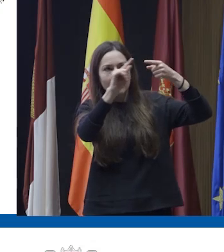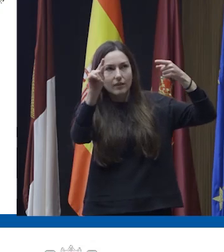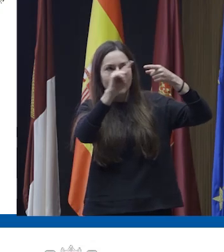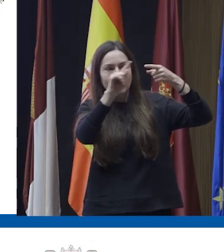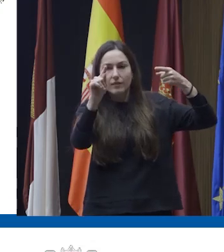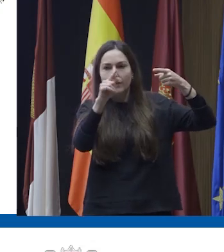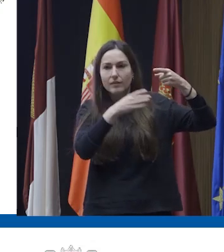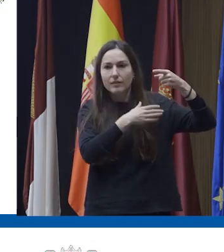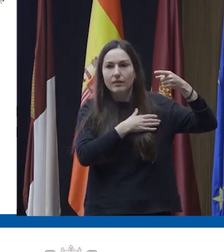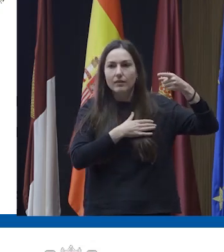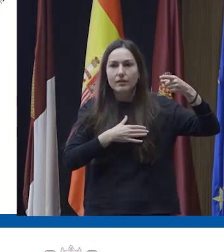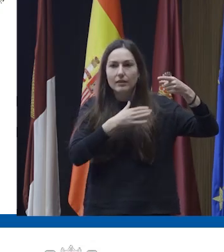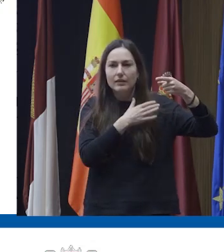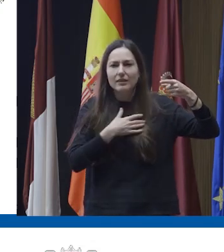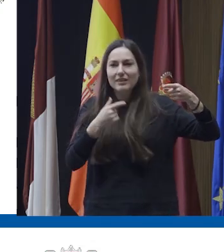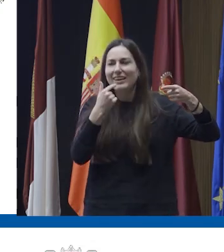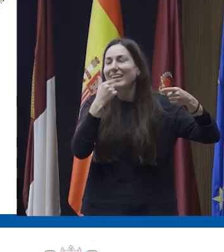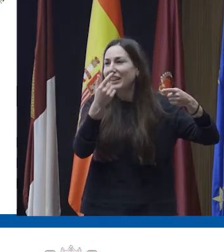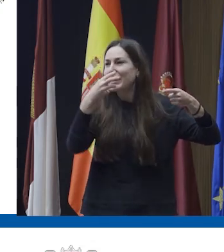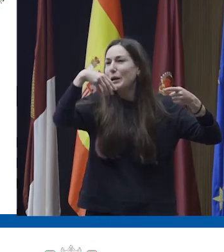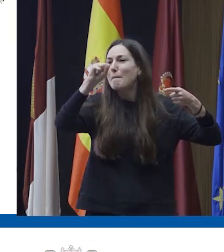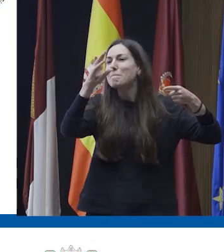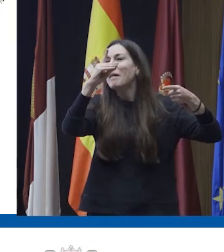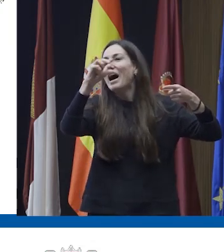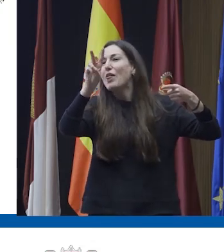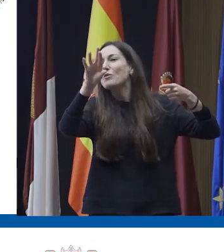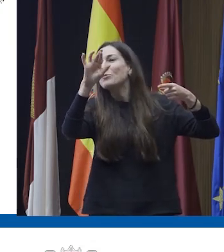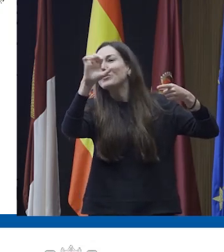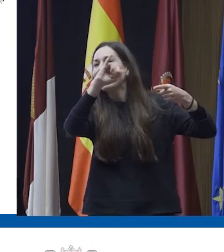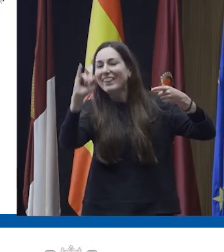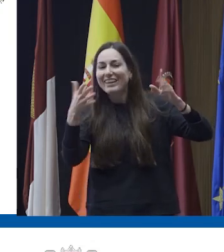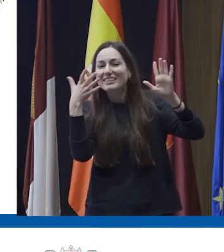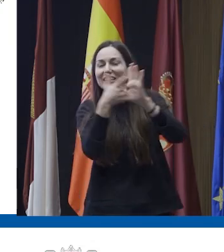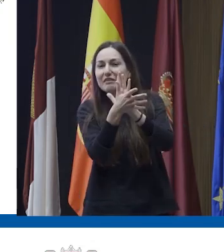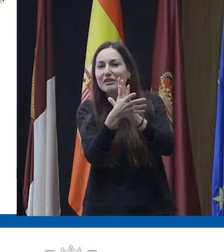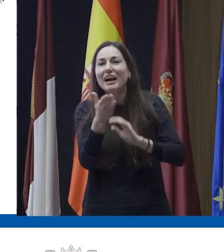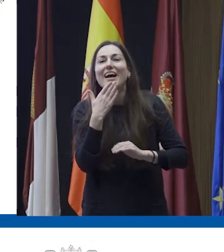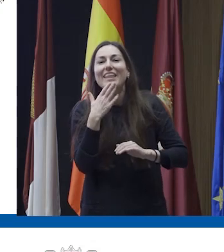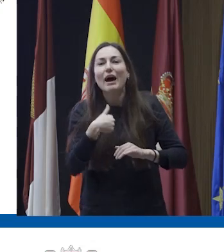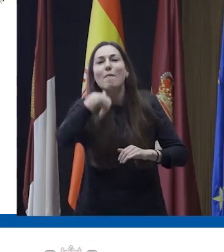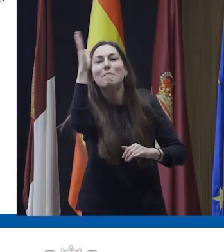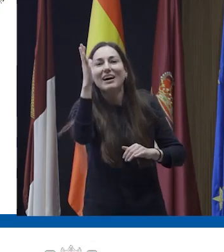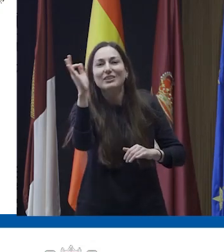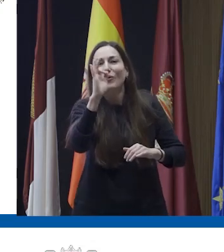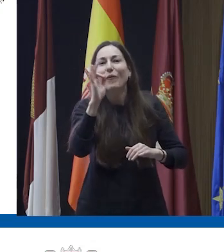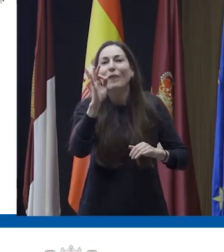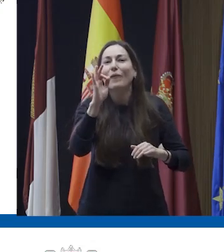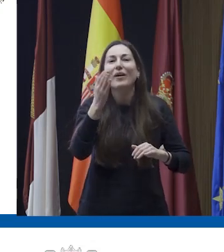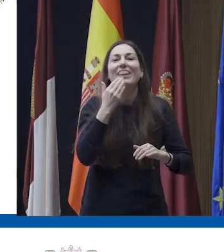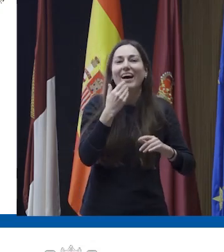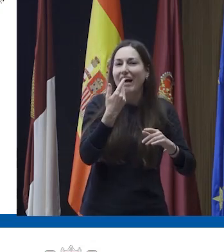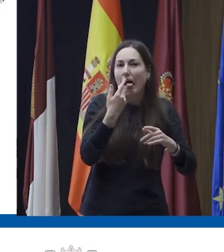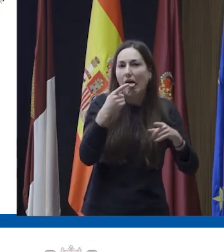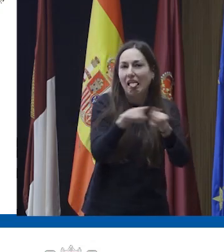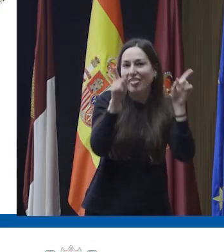que aparece cuando eres maduro y tienes más edad? ¿O no tiene que ver con la edad?